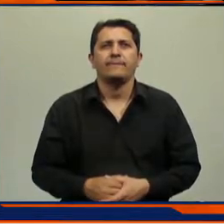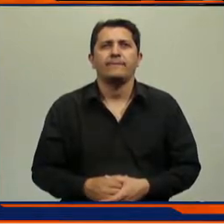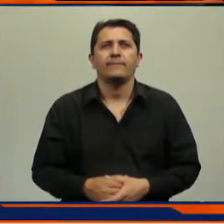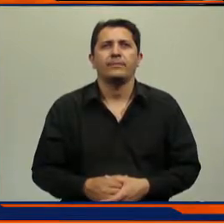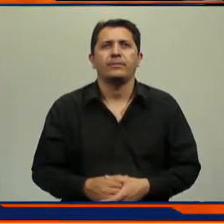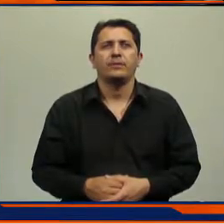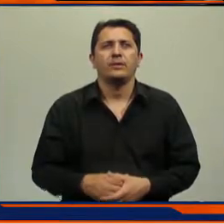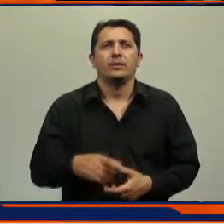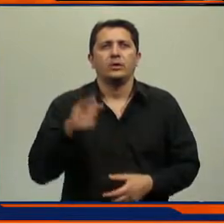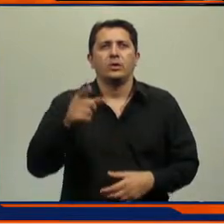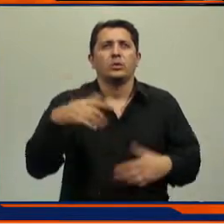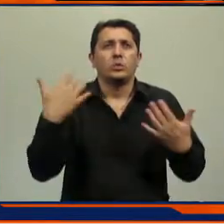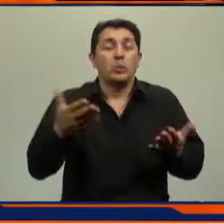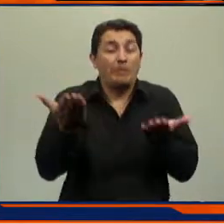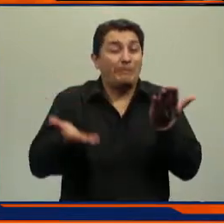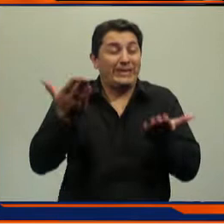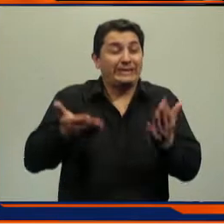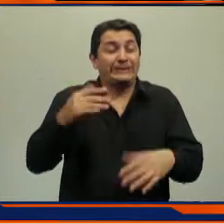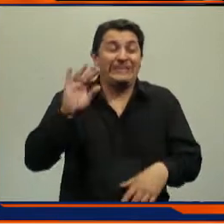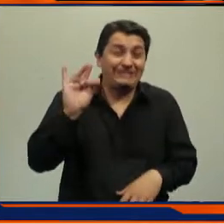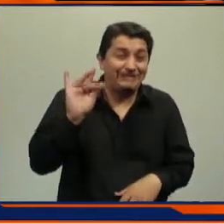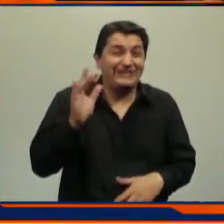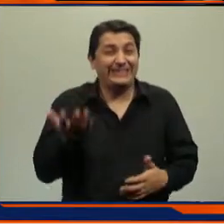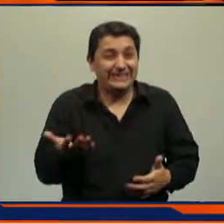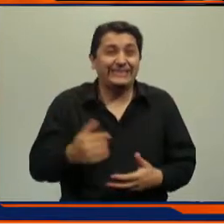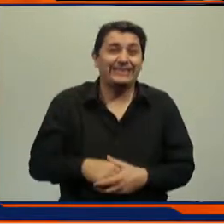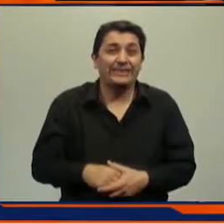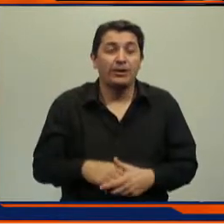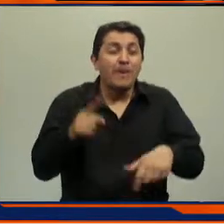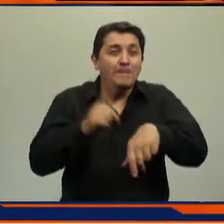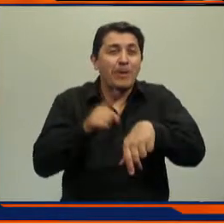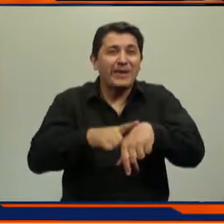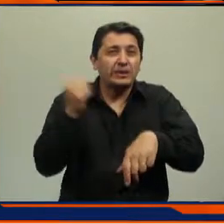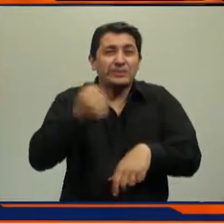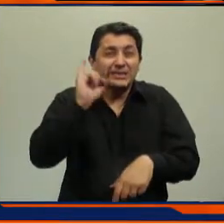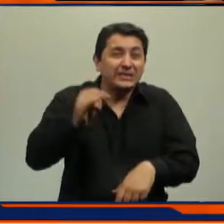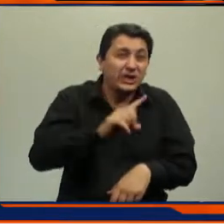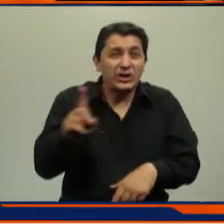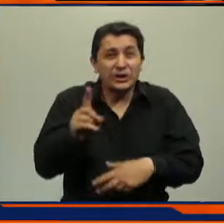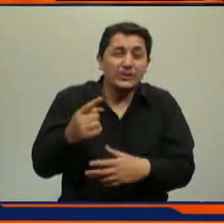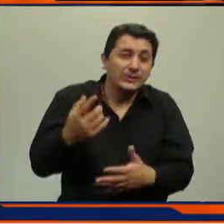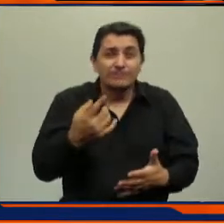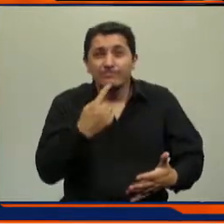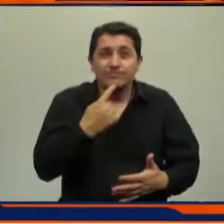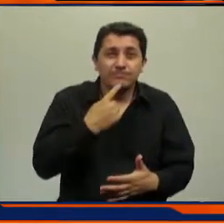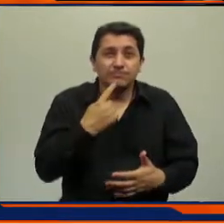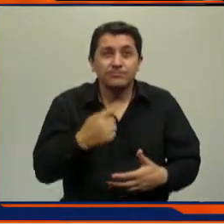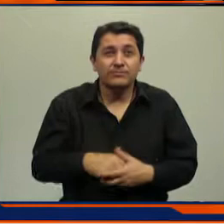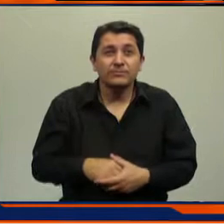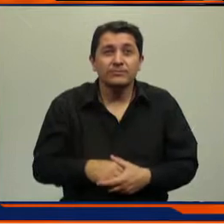Cuellar. Le cuesta mucho dar el peso a Cuellar. Un momento clave, da o no da, da o no da, da o no da.